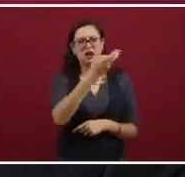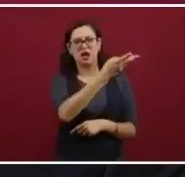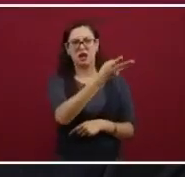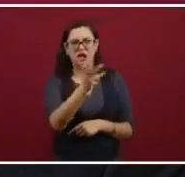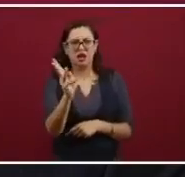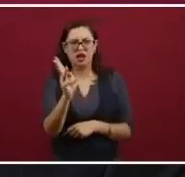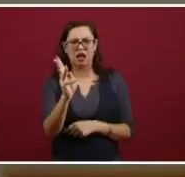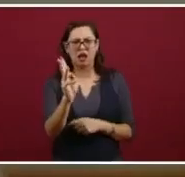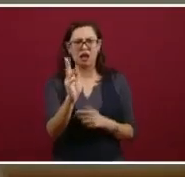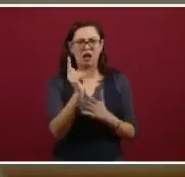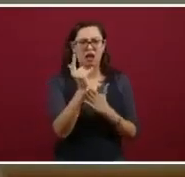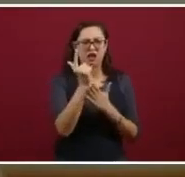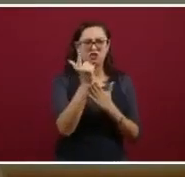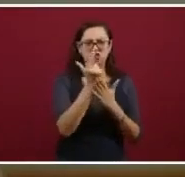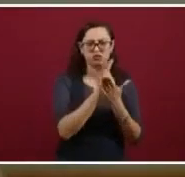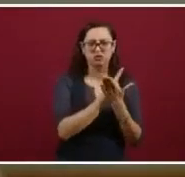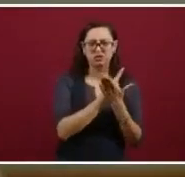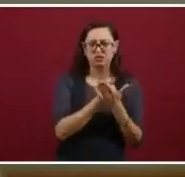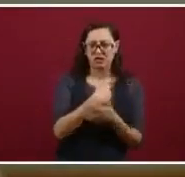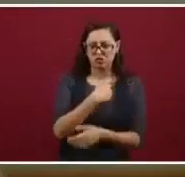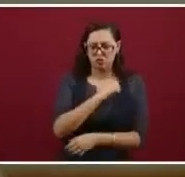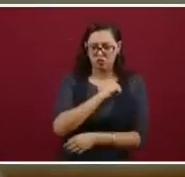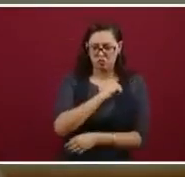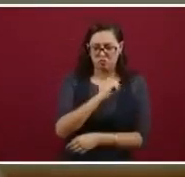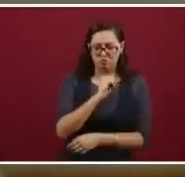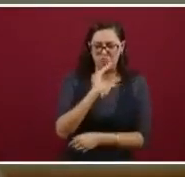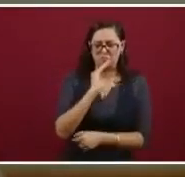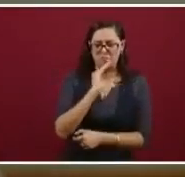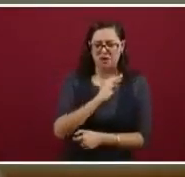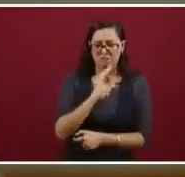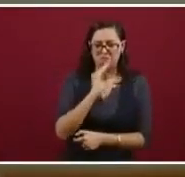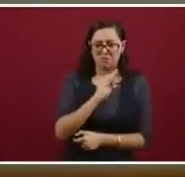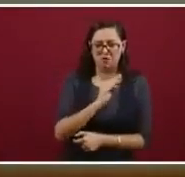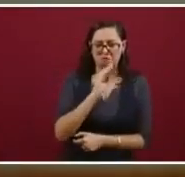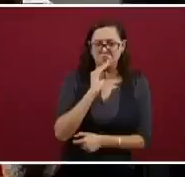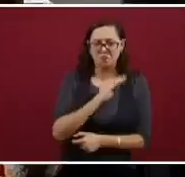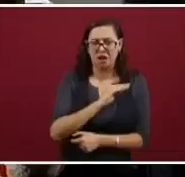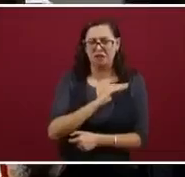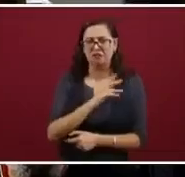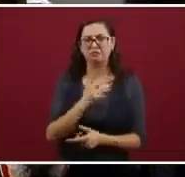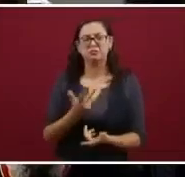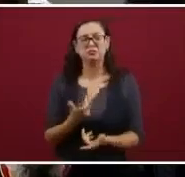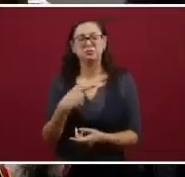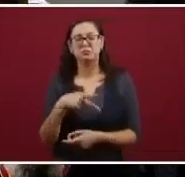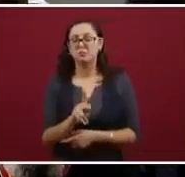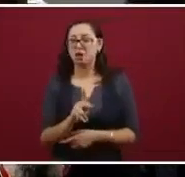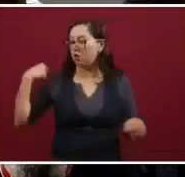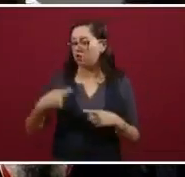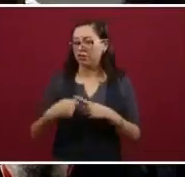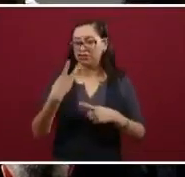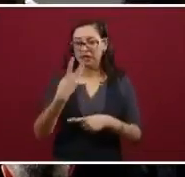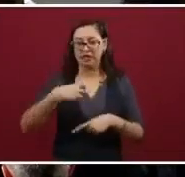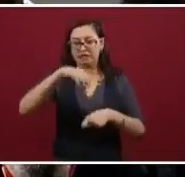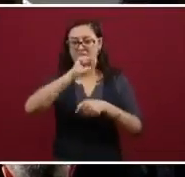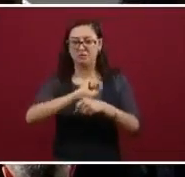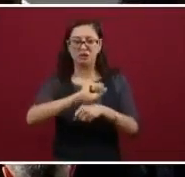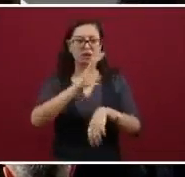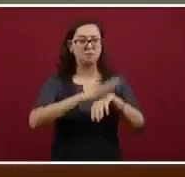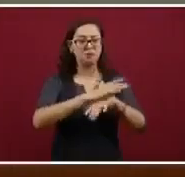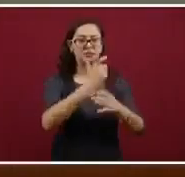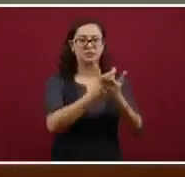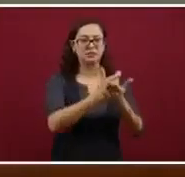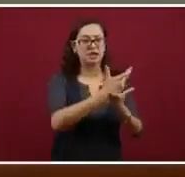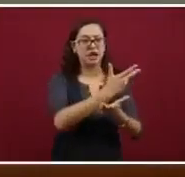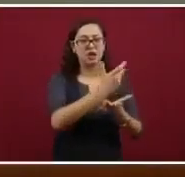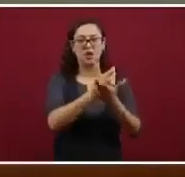Si el procurador se habrá dado cuenta que en las últimas 5 semanas, en las 3 listas negras de más caros, tanto en las 2 gasolinas como en diésel, en los primeros